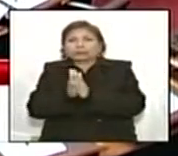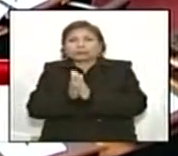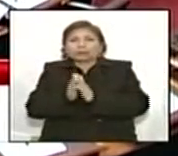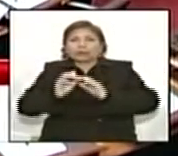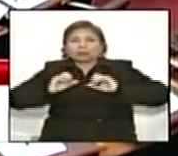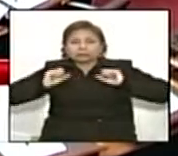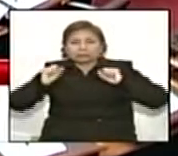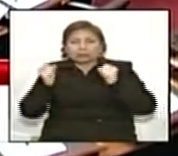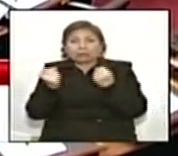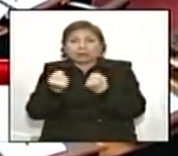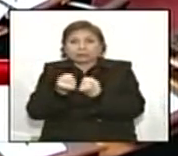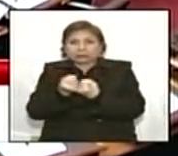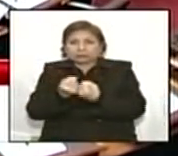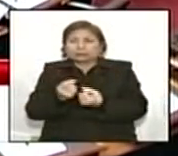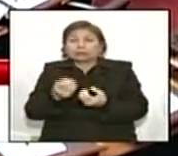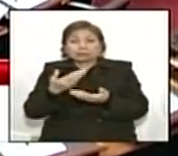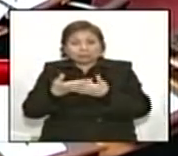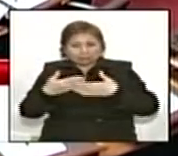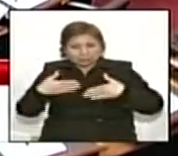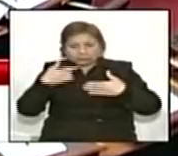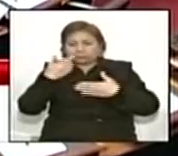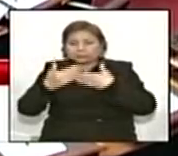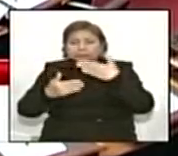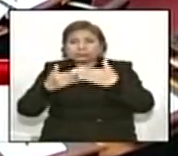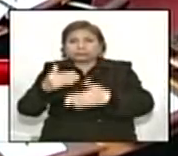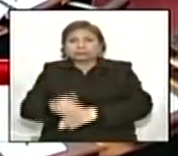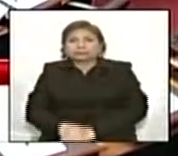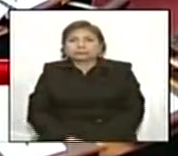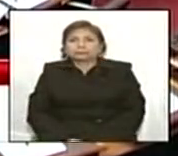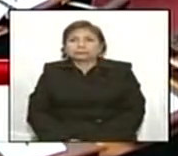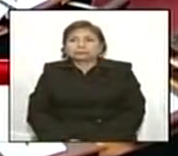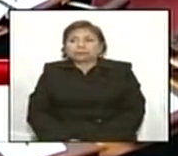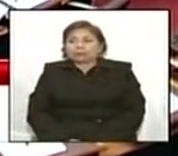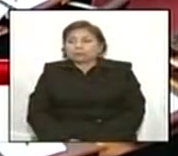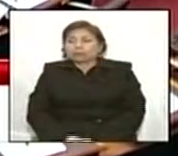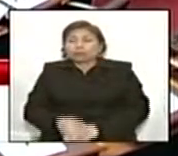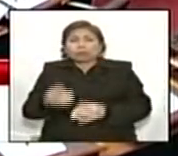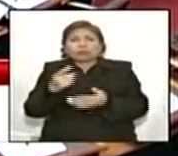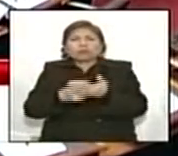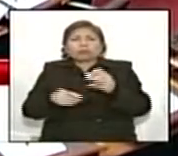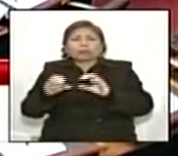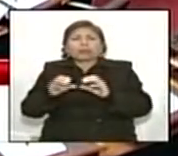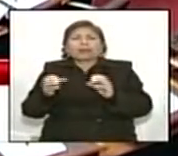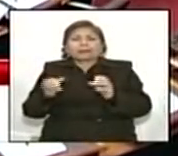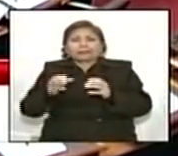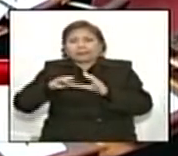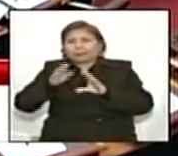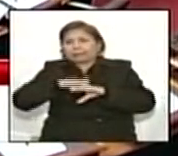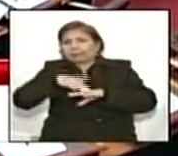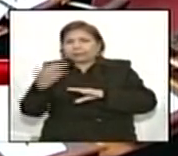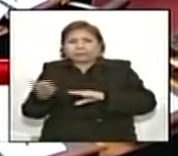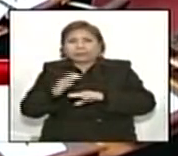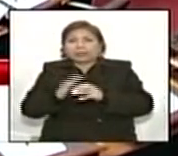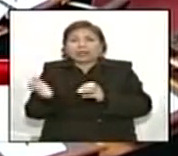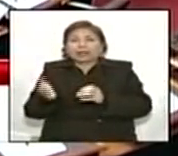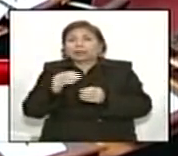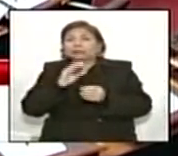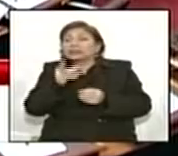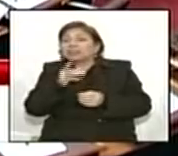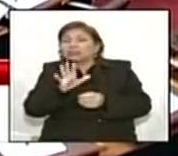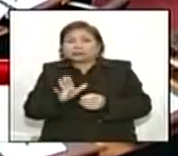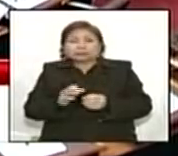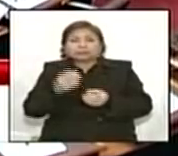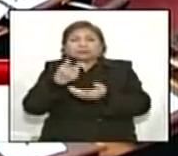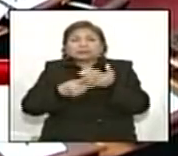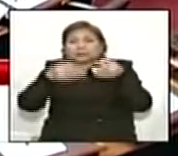el antecedente de Pedro Pablo Kuczynski es muy claro, ¿no? Uh-huh. Él supera el intento de vacancia, a los pocos días recurre al